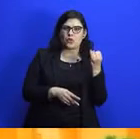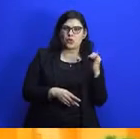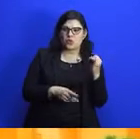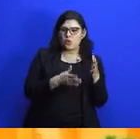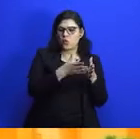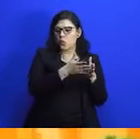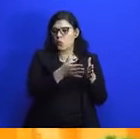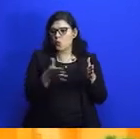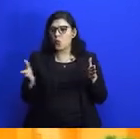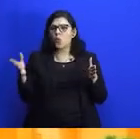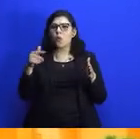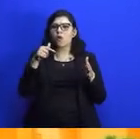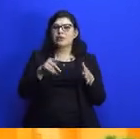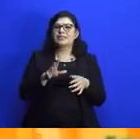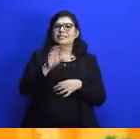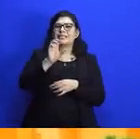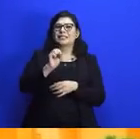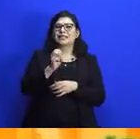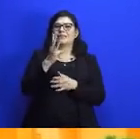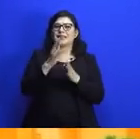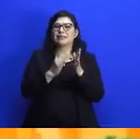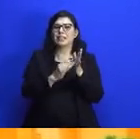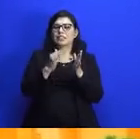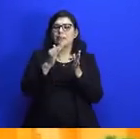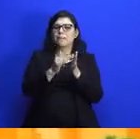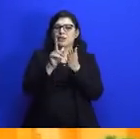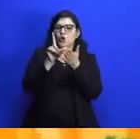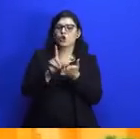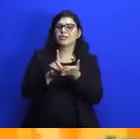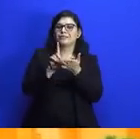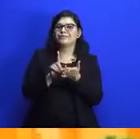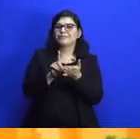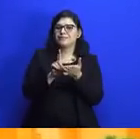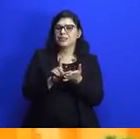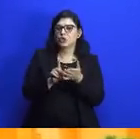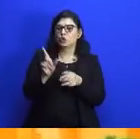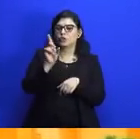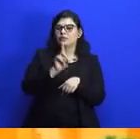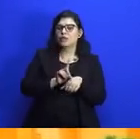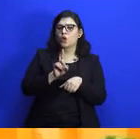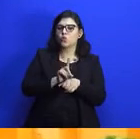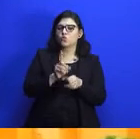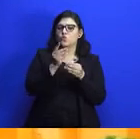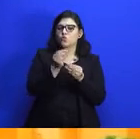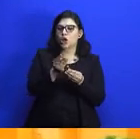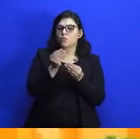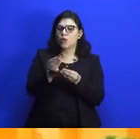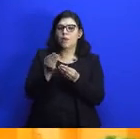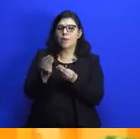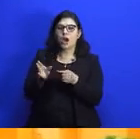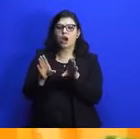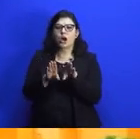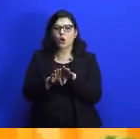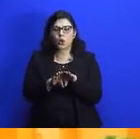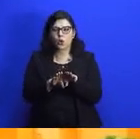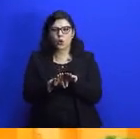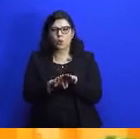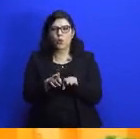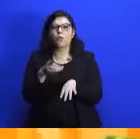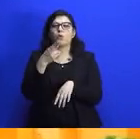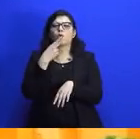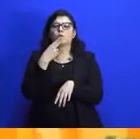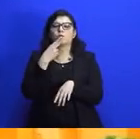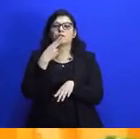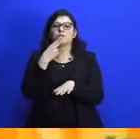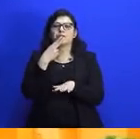63 millones de litros, de los cuales 500 mil diarios se repartían a través de pipas